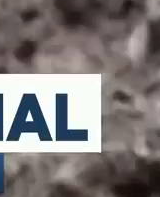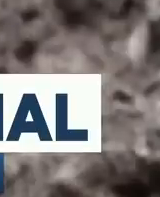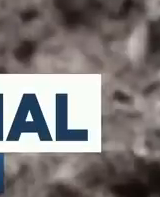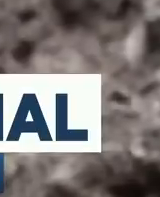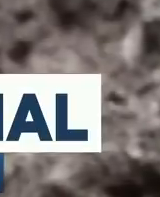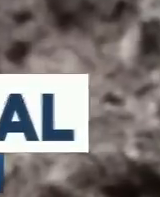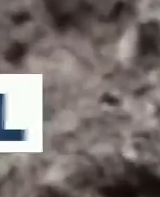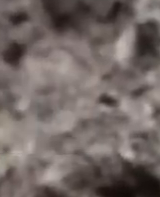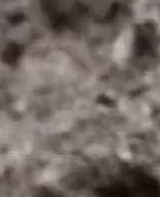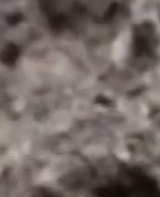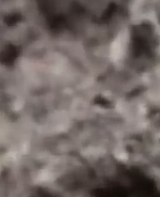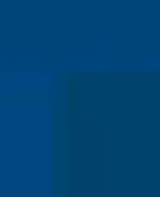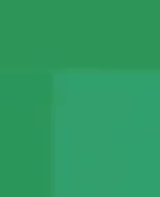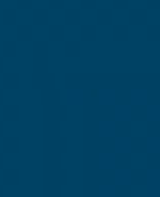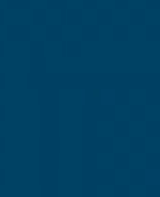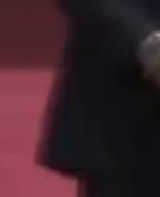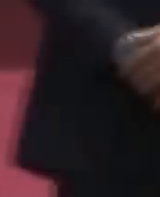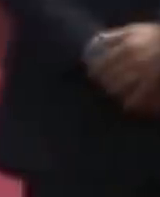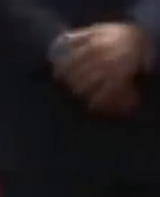el colapso de un muro.